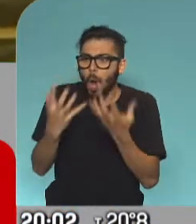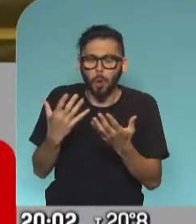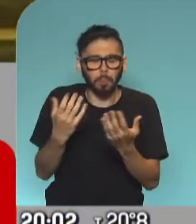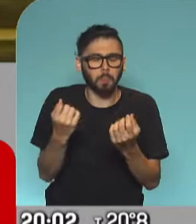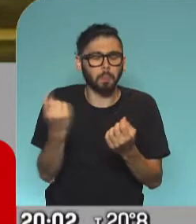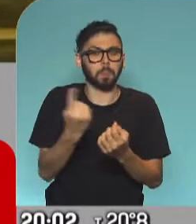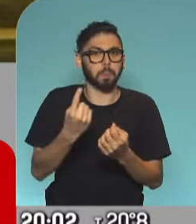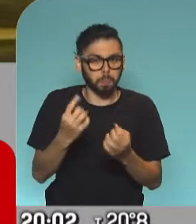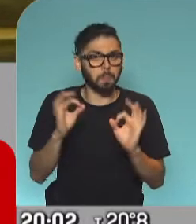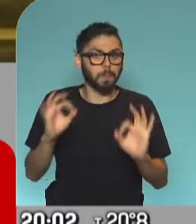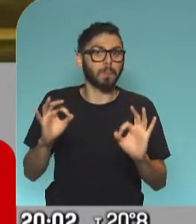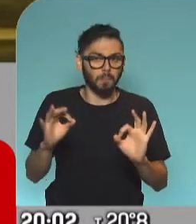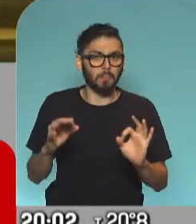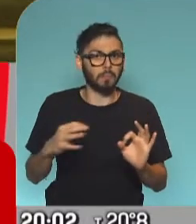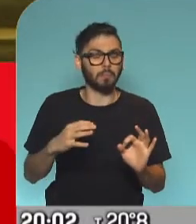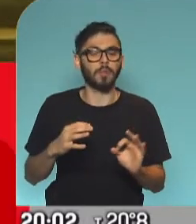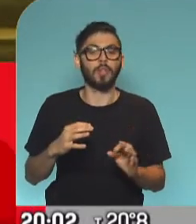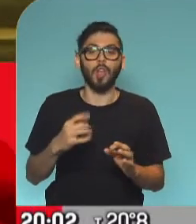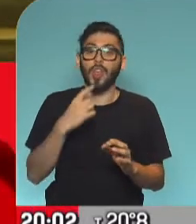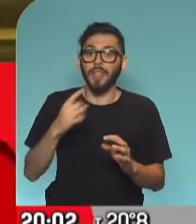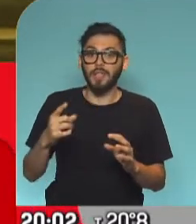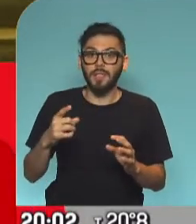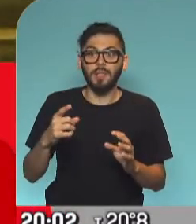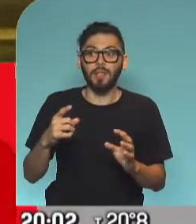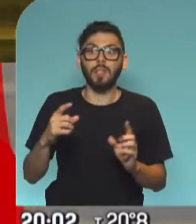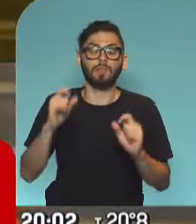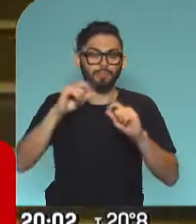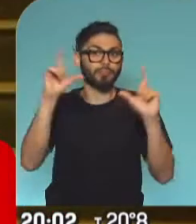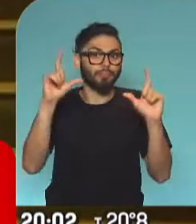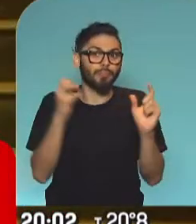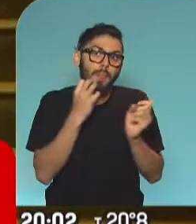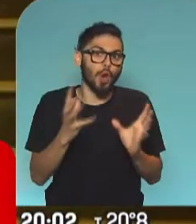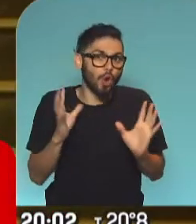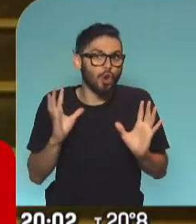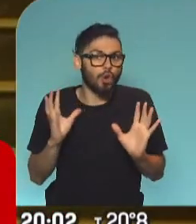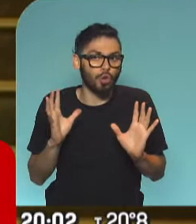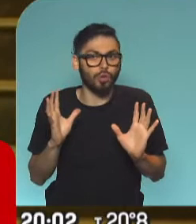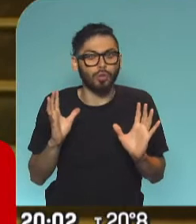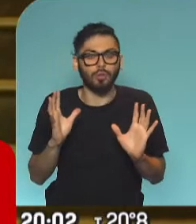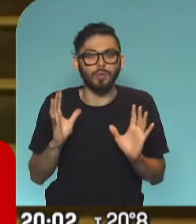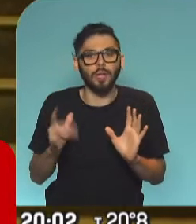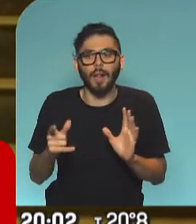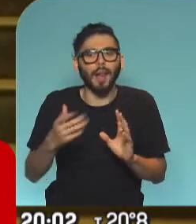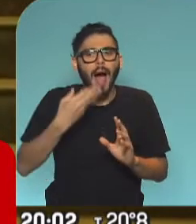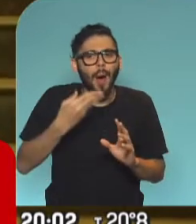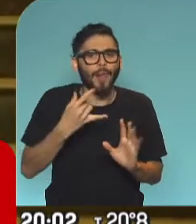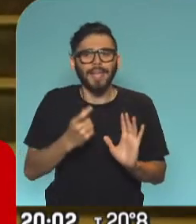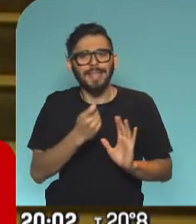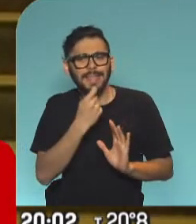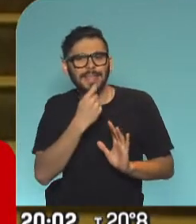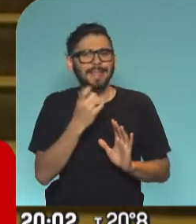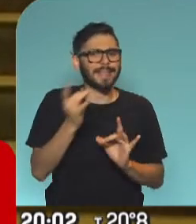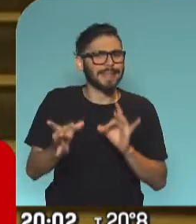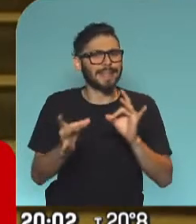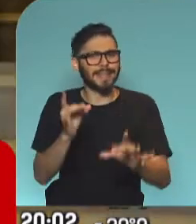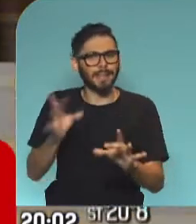astro. Dice que está más conectado, que la verdad está haciendo chistes, y hoy cuando le sacaron el